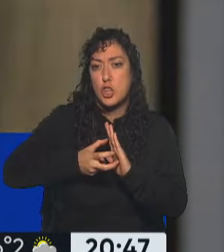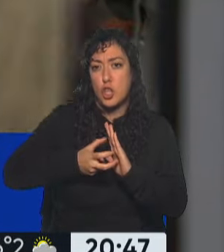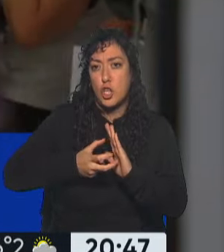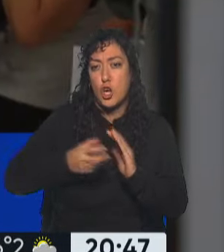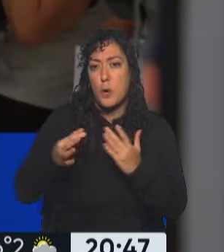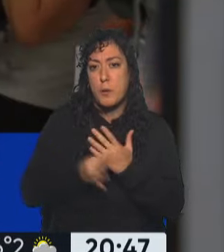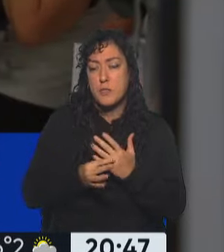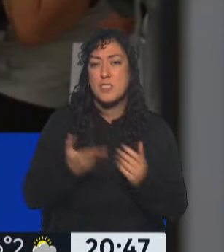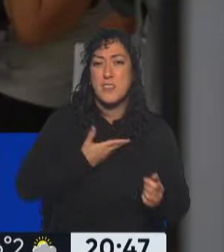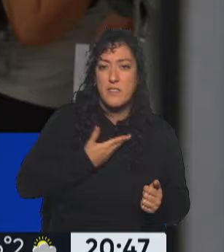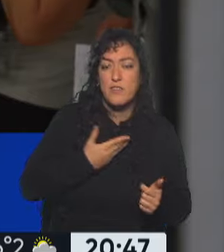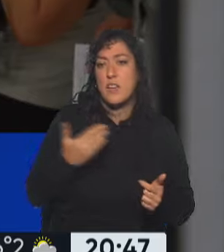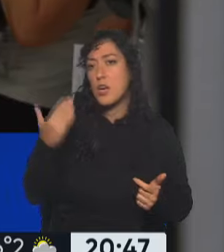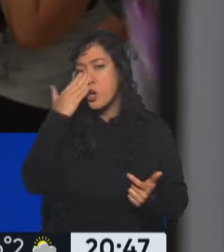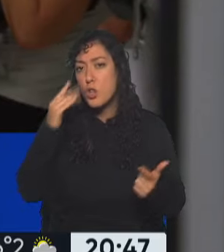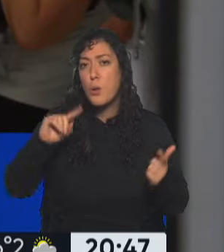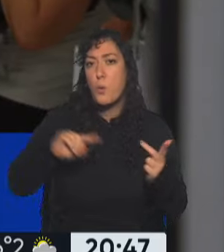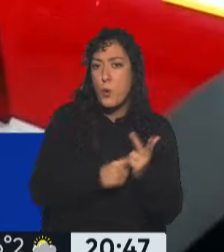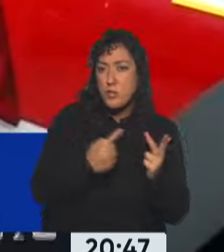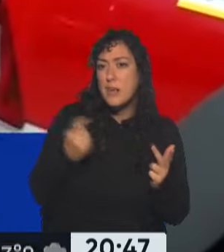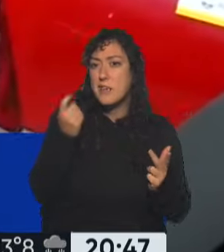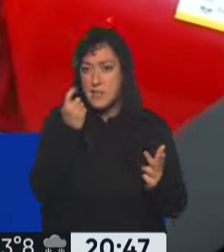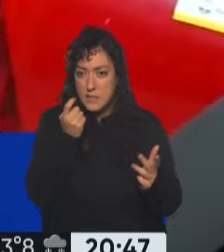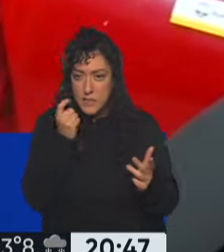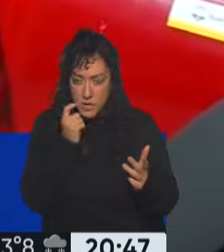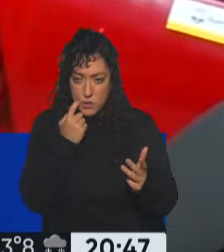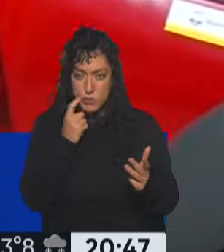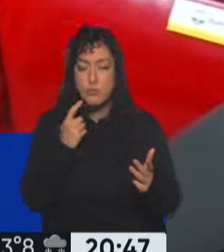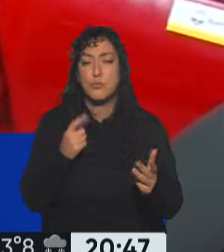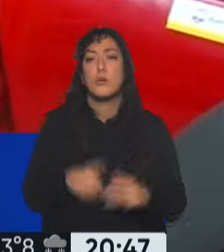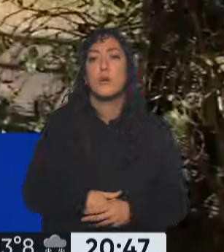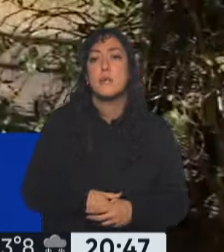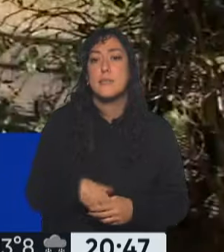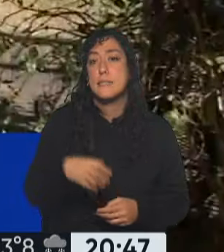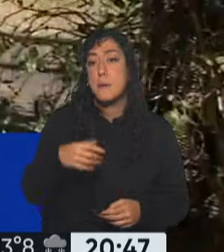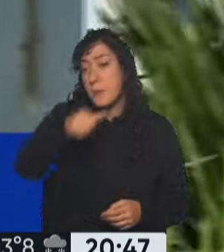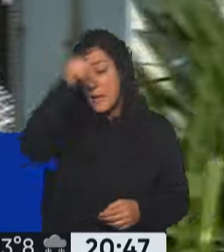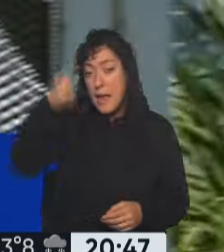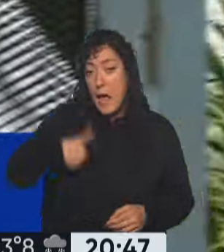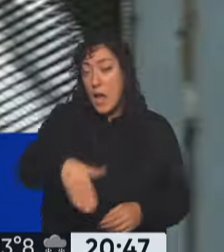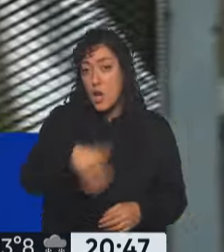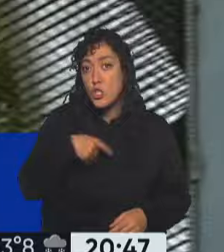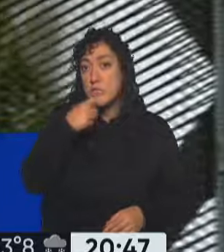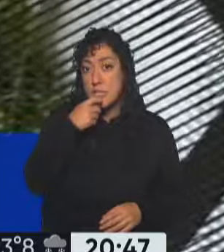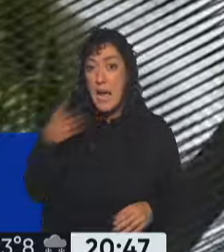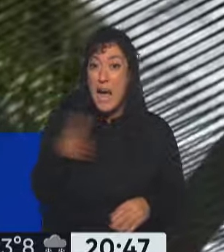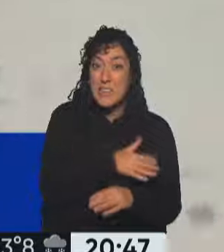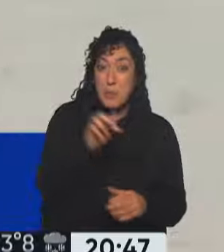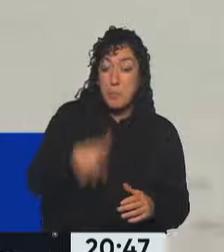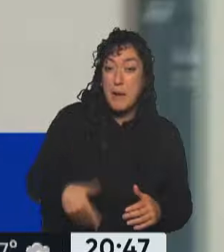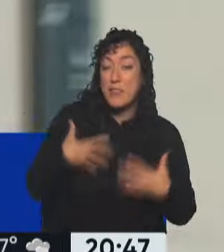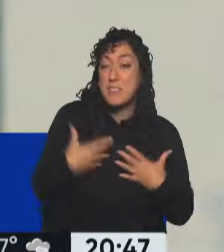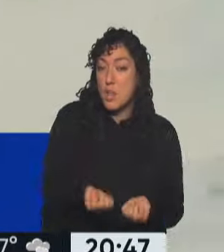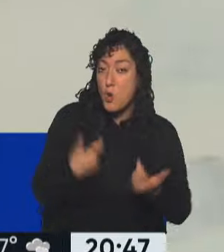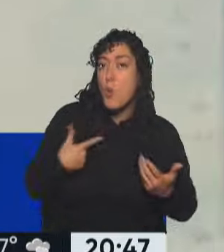hablando de Santa Fe, Córdoba, Buenos Aires y Entre Ríos. Llegando el verano, si no hay realmente una política decisiva de salud en